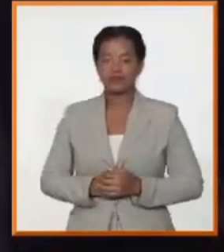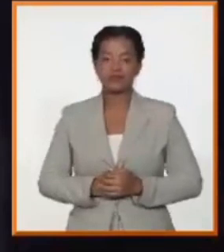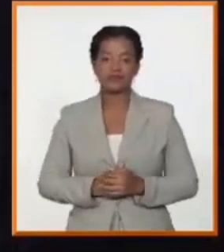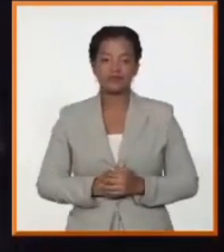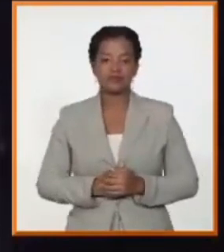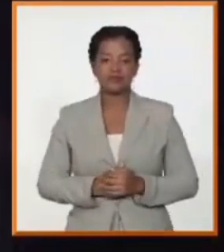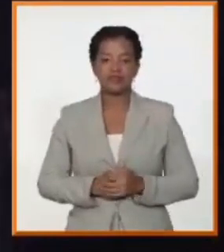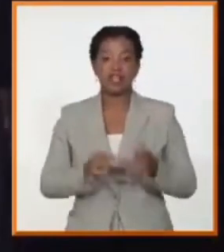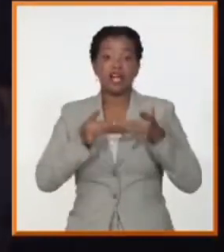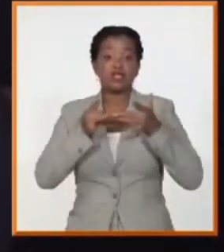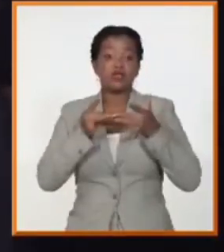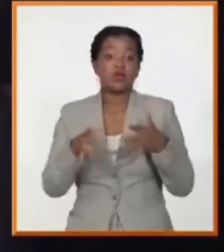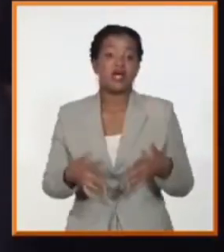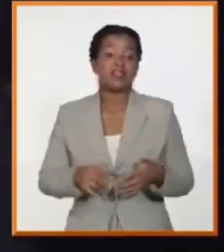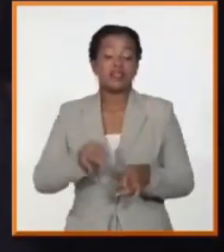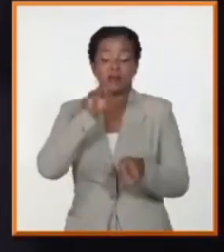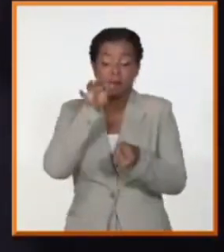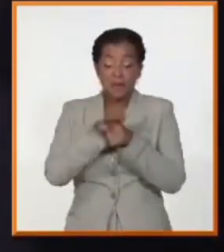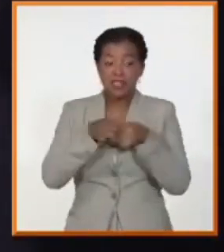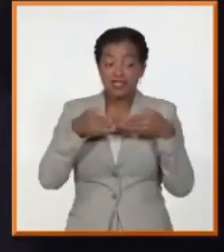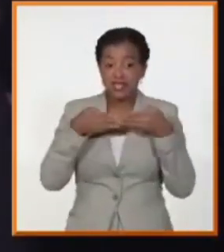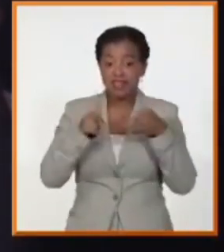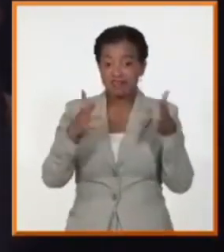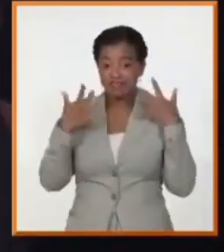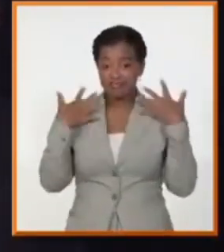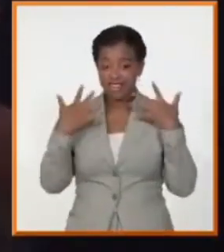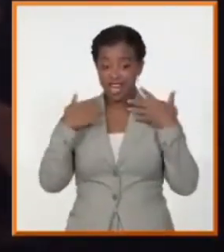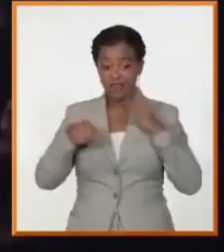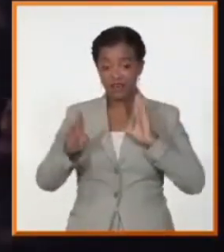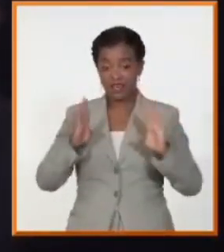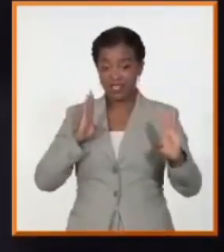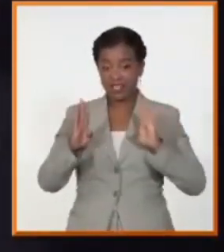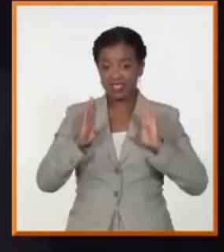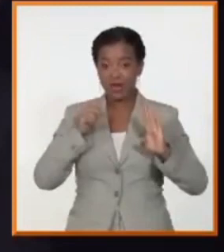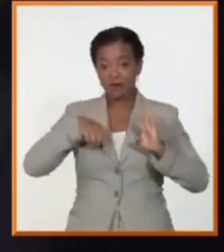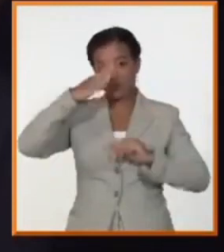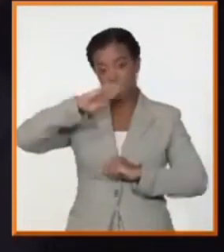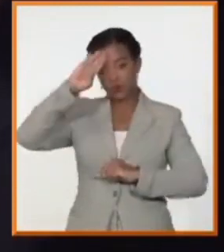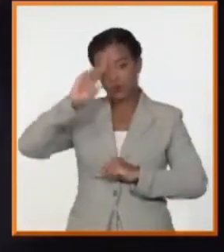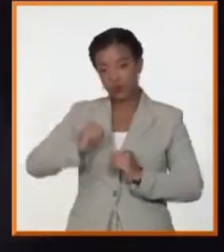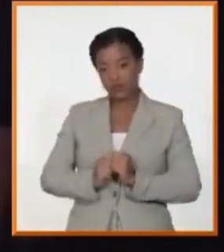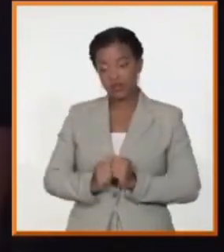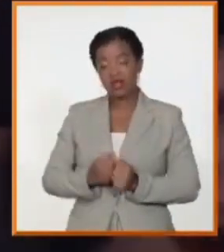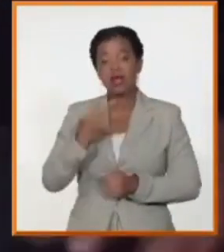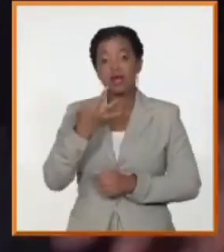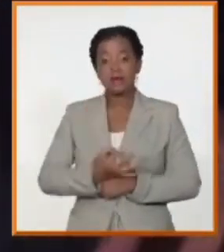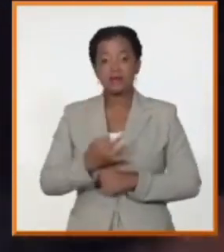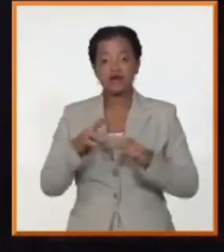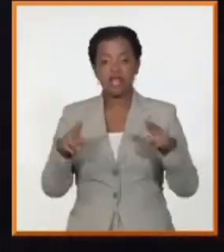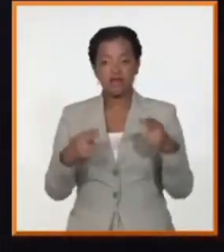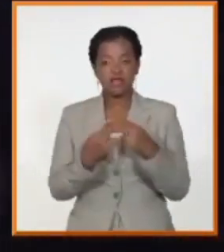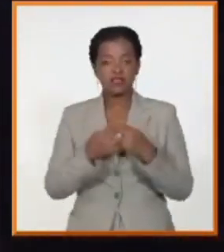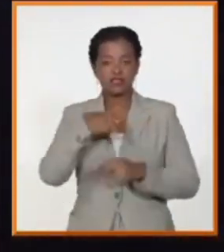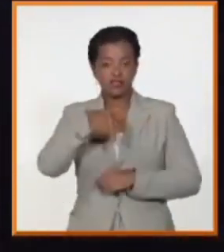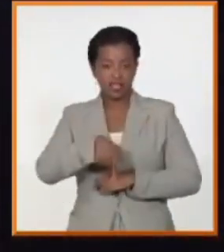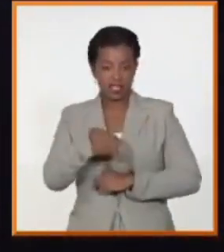de arrancar este preámbulo de la jornada estival del verano en Cuba, justamente con nuestro evento aquí en el Club 500,